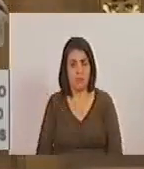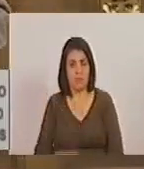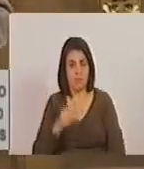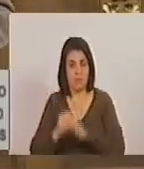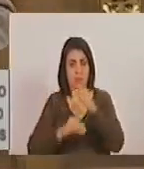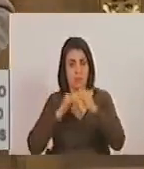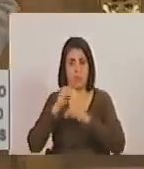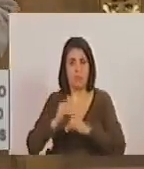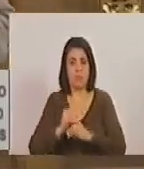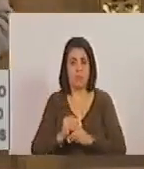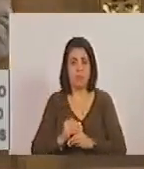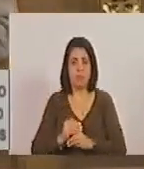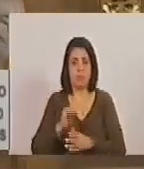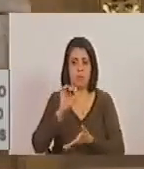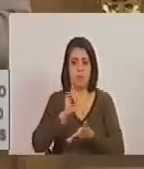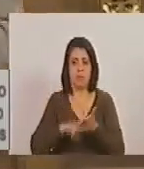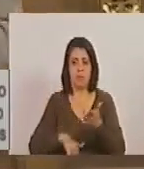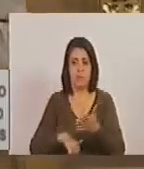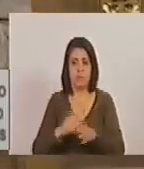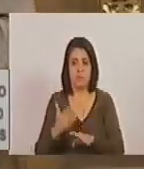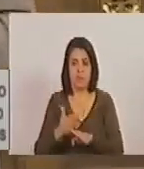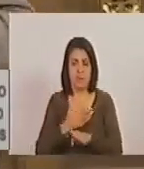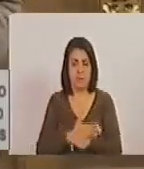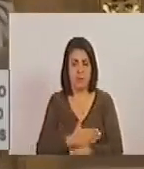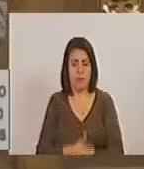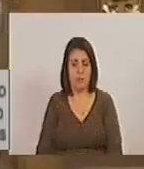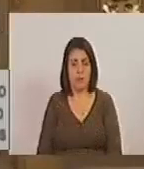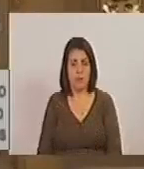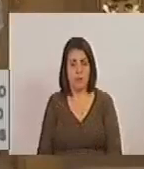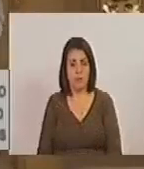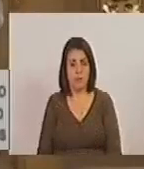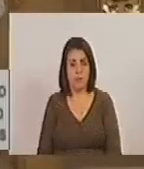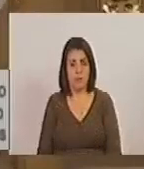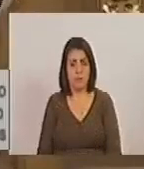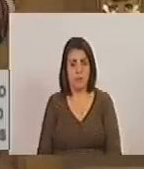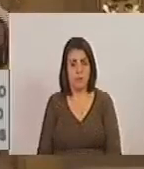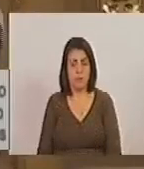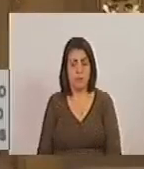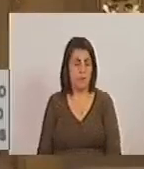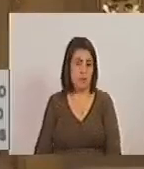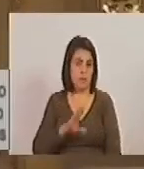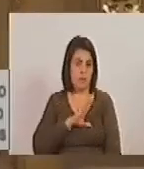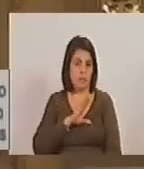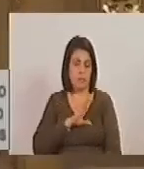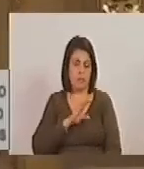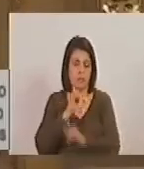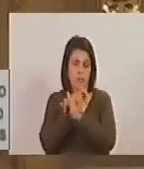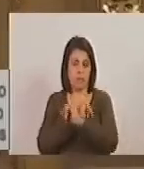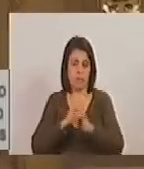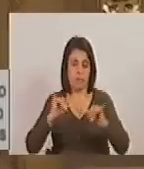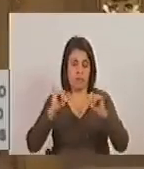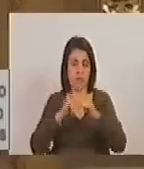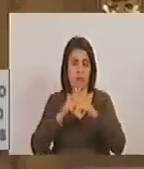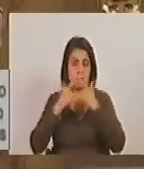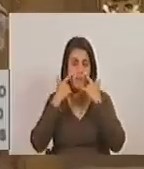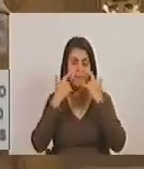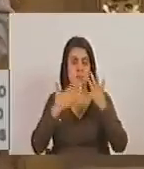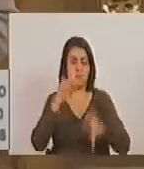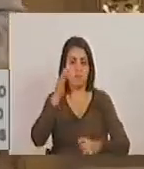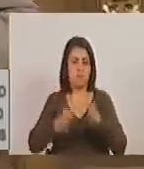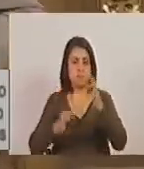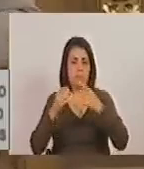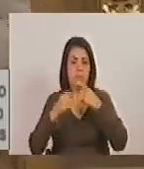crear un vacío premeditado, con alevosía, diría un buen amigo